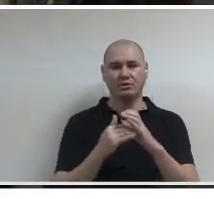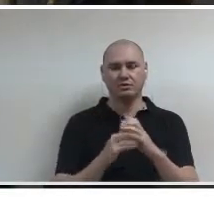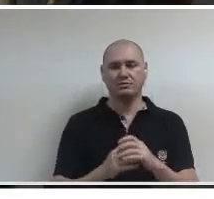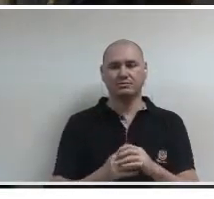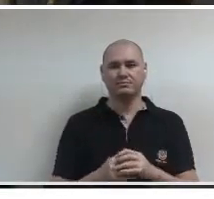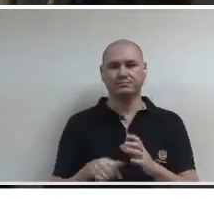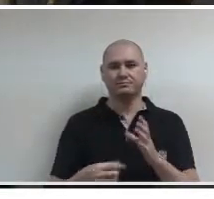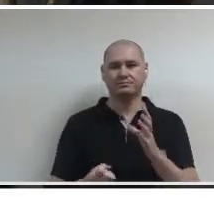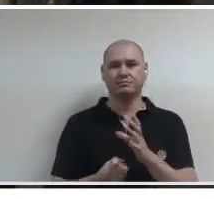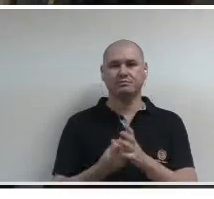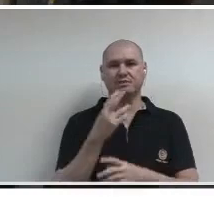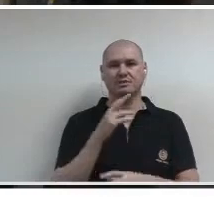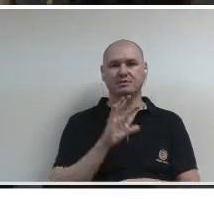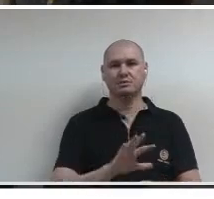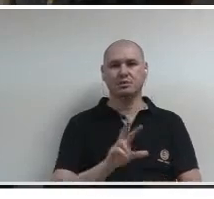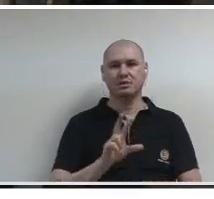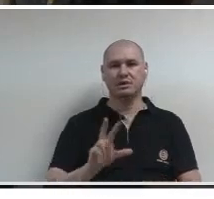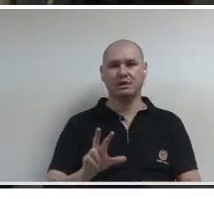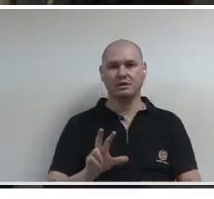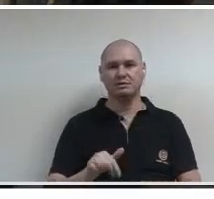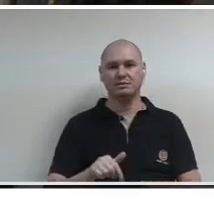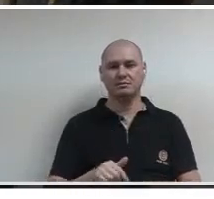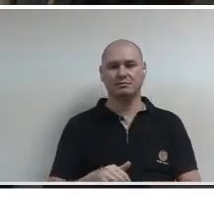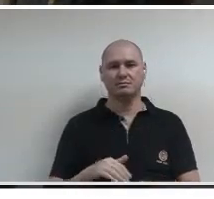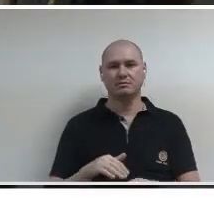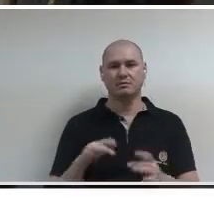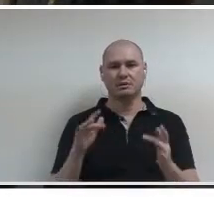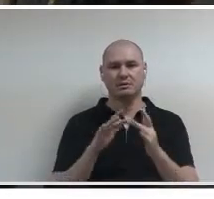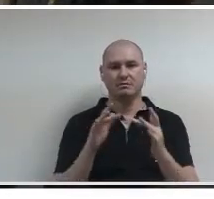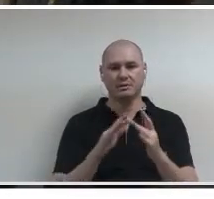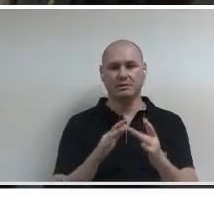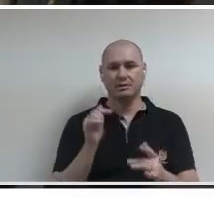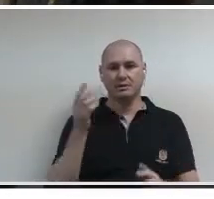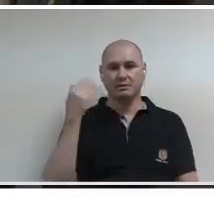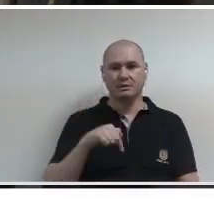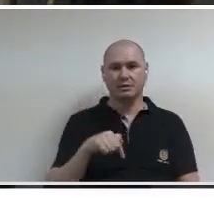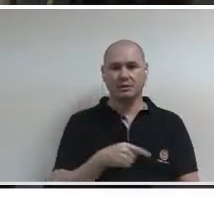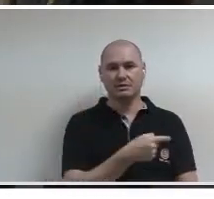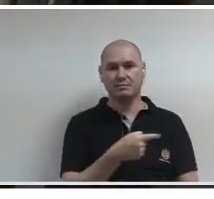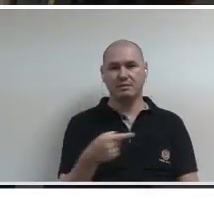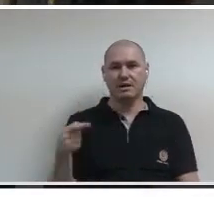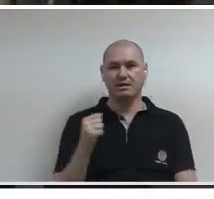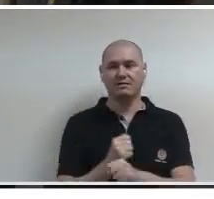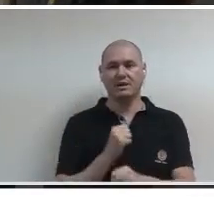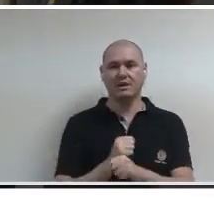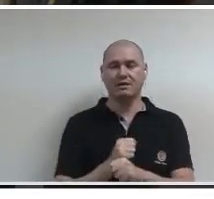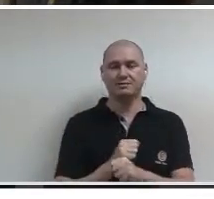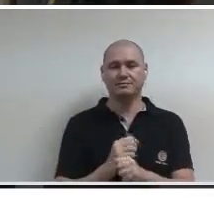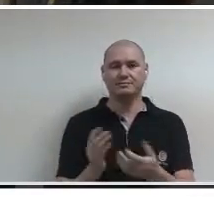237 actuación electrónica, oye, Breco, Pepe, ahí por amo, hoy más 53 casos en línea de ahí.